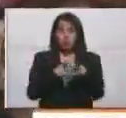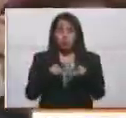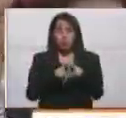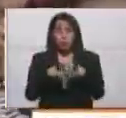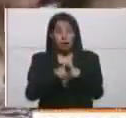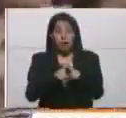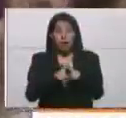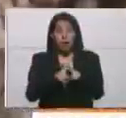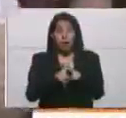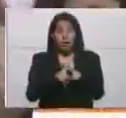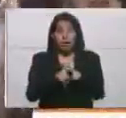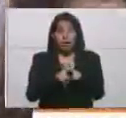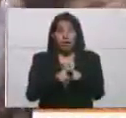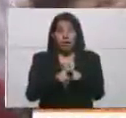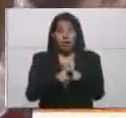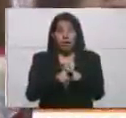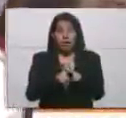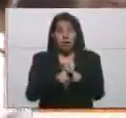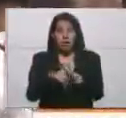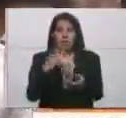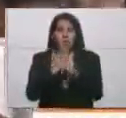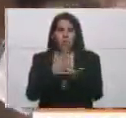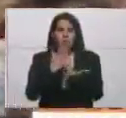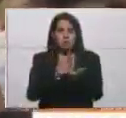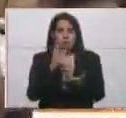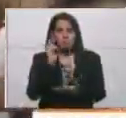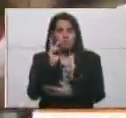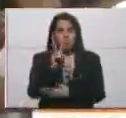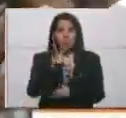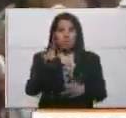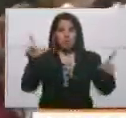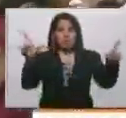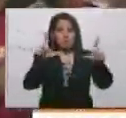estaba como siempre viendo